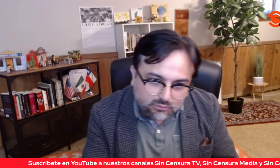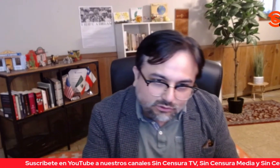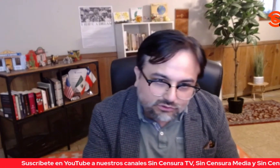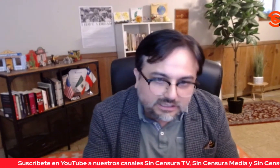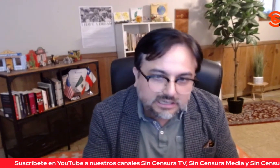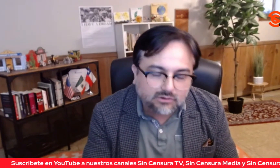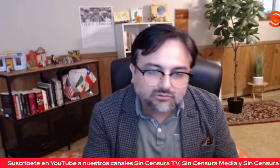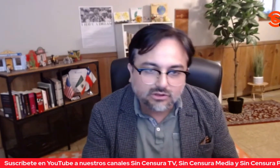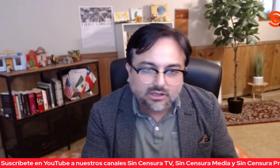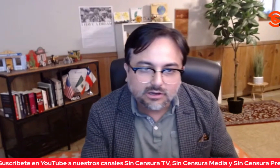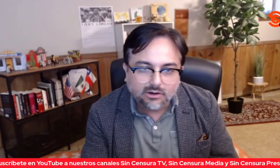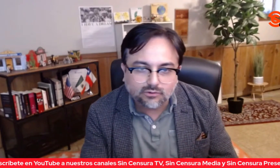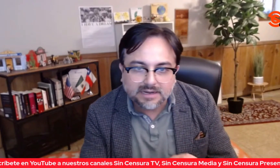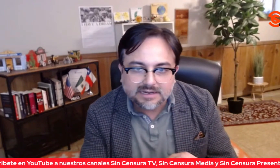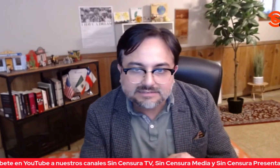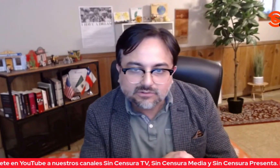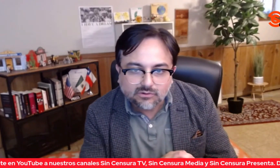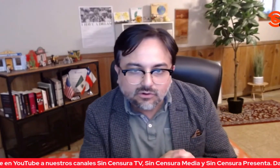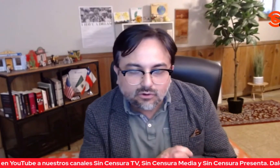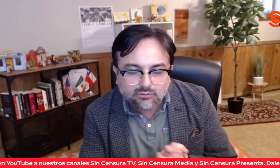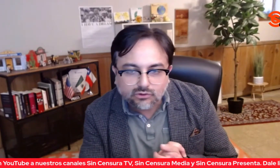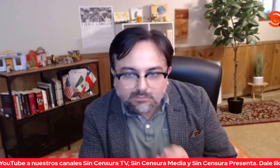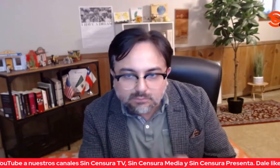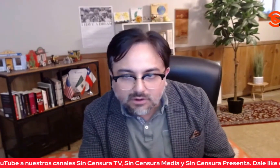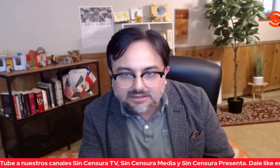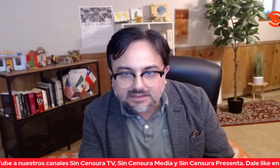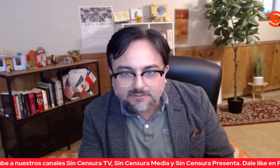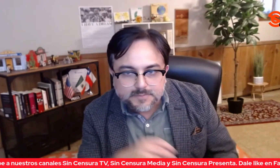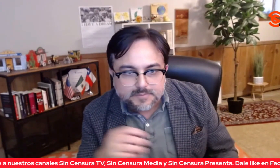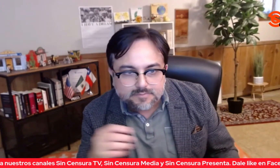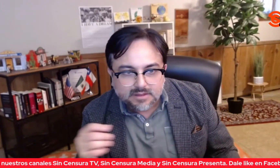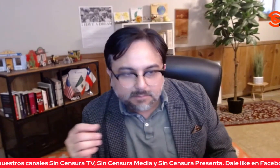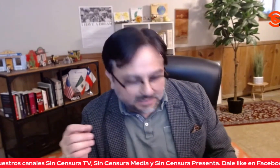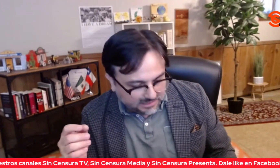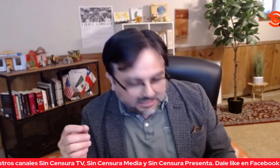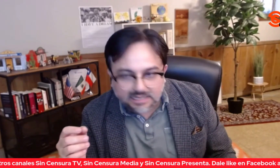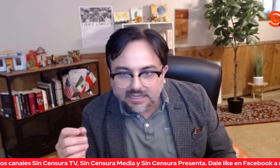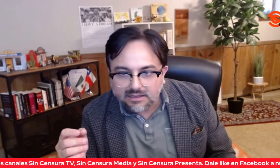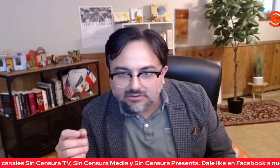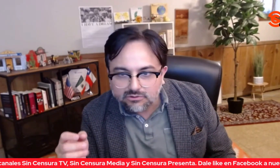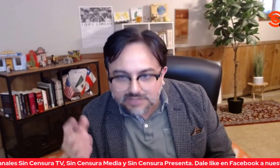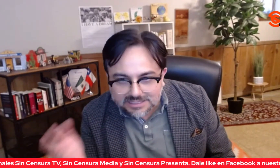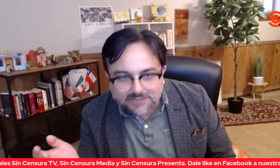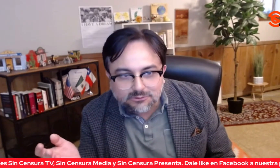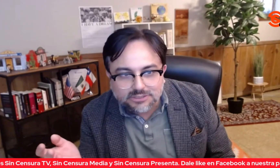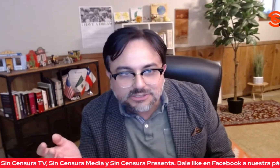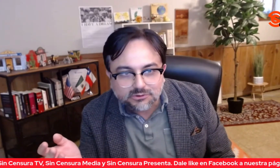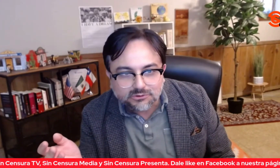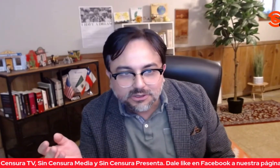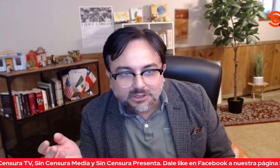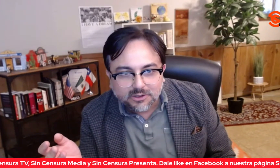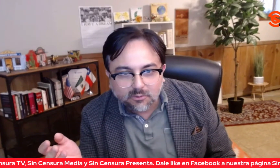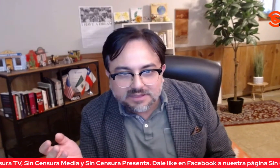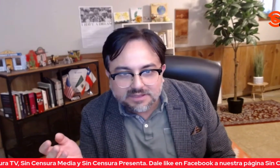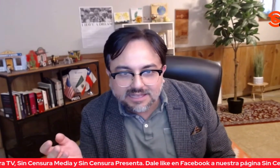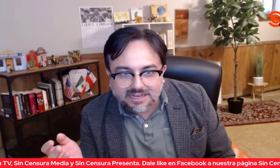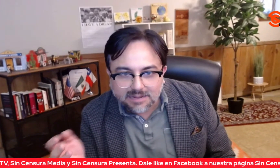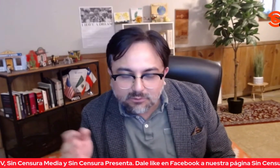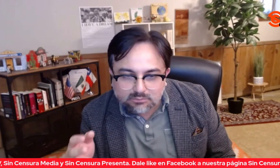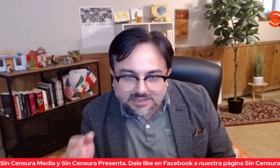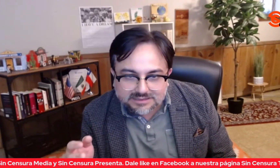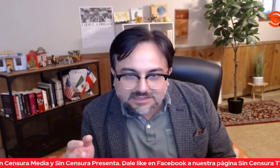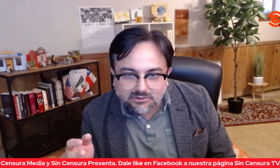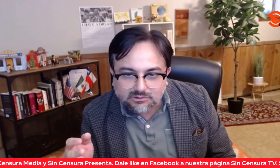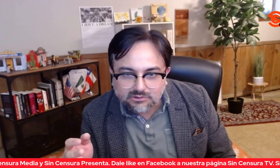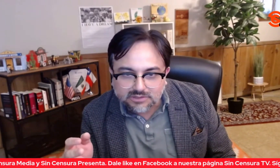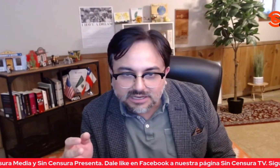son corruptos cínicos, los panistas son corruptos hipócritas. Para sustentar sus dichos, comenta que en